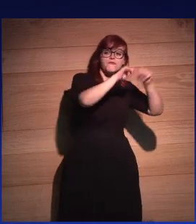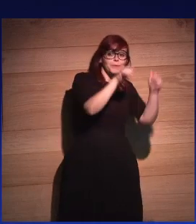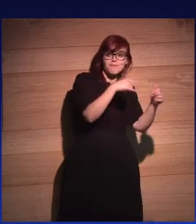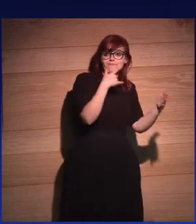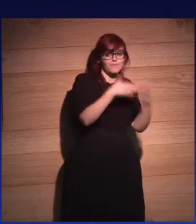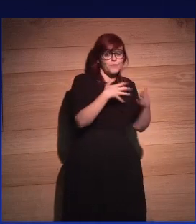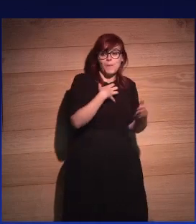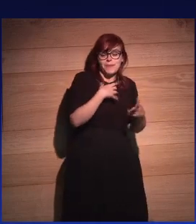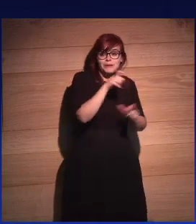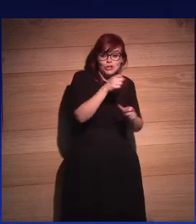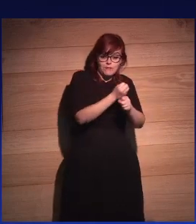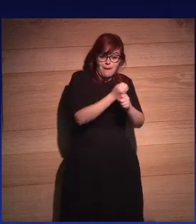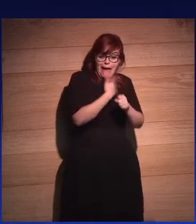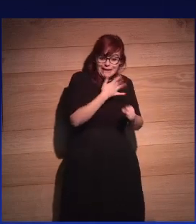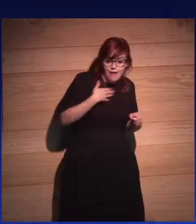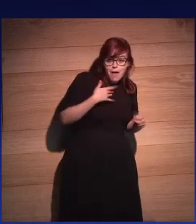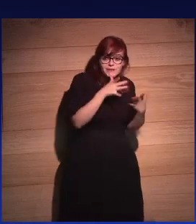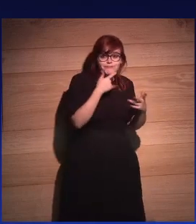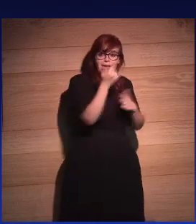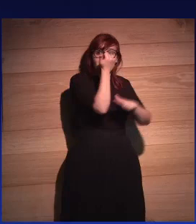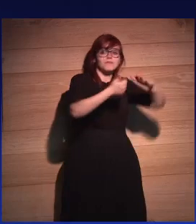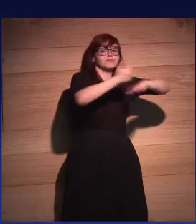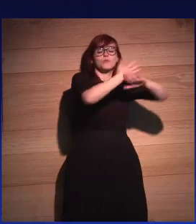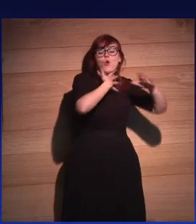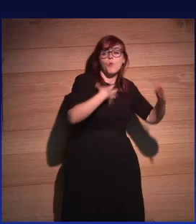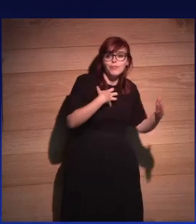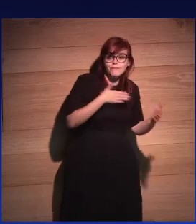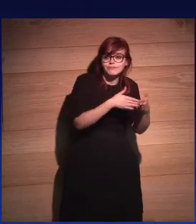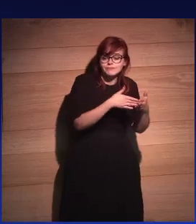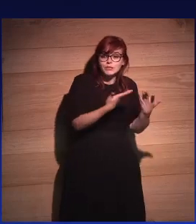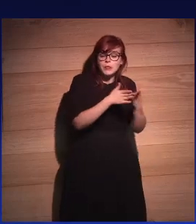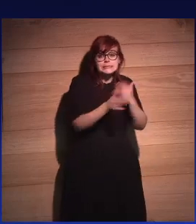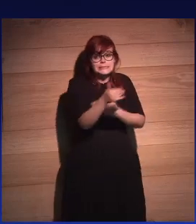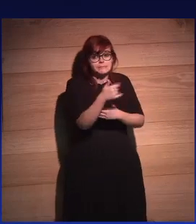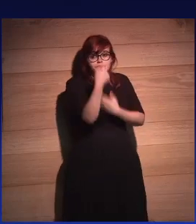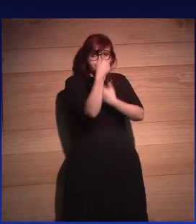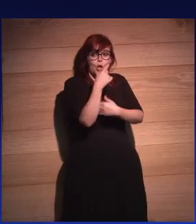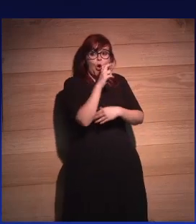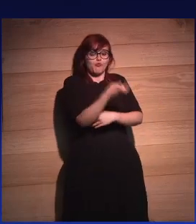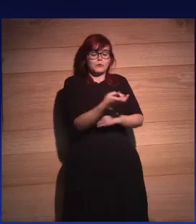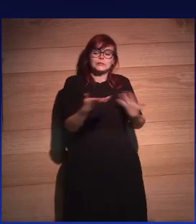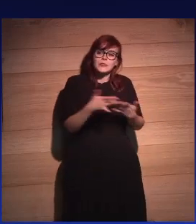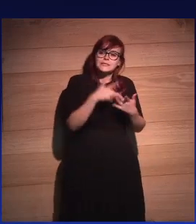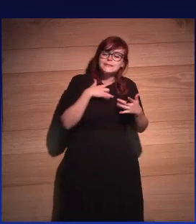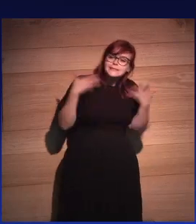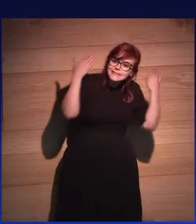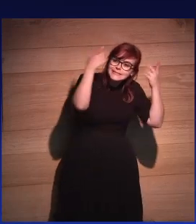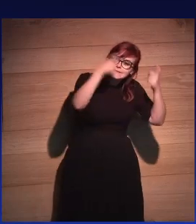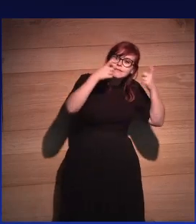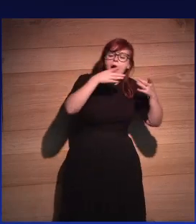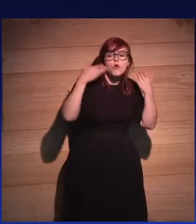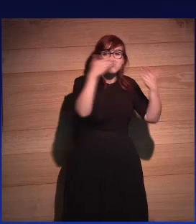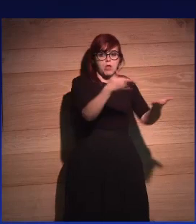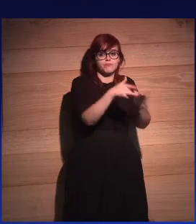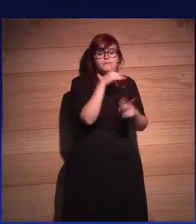no pueden, o de esta administración pues no pueden, y la tienen que hacer de otra manera. Entonces, tenemos también que ayudarles, ¿no? Nosotros,